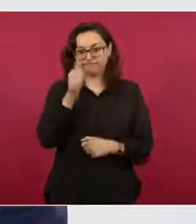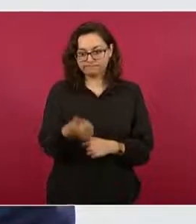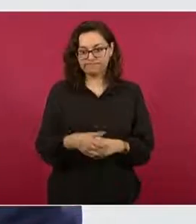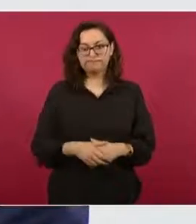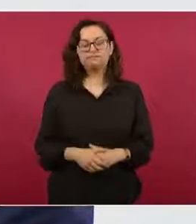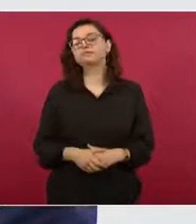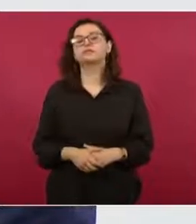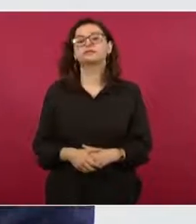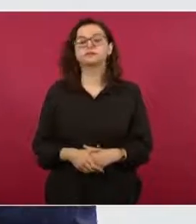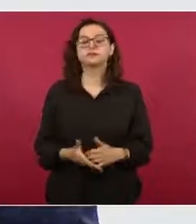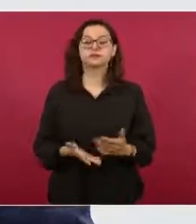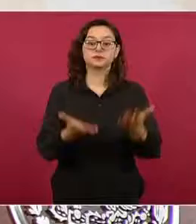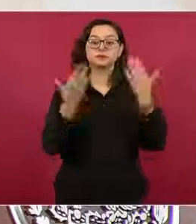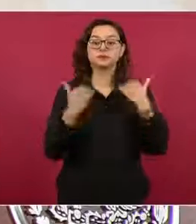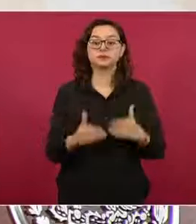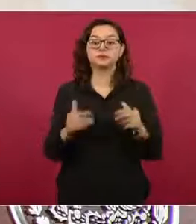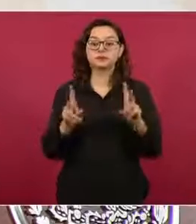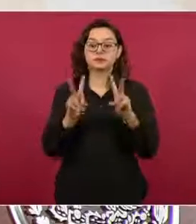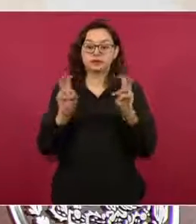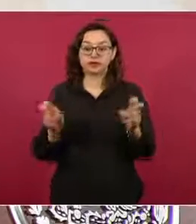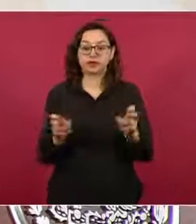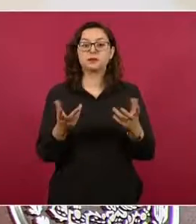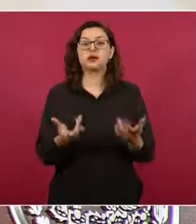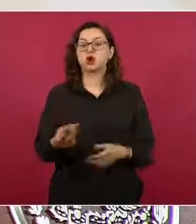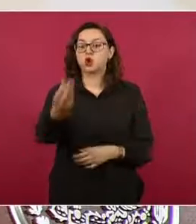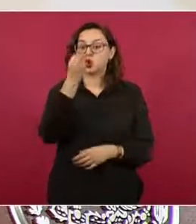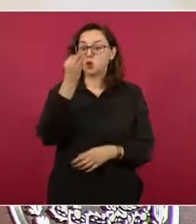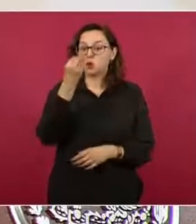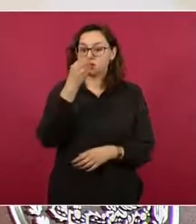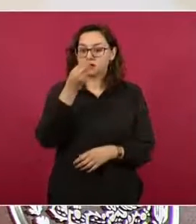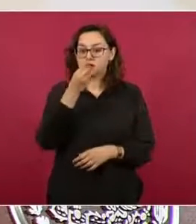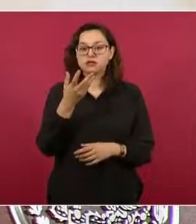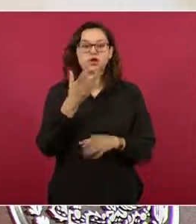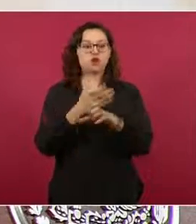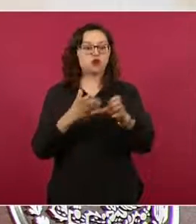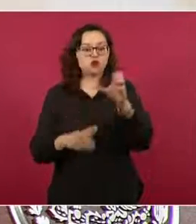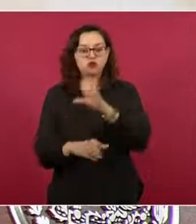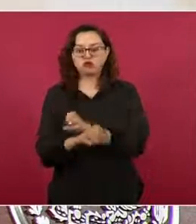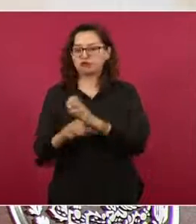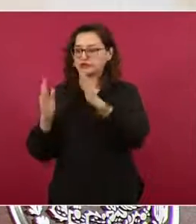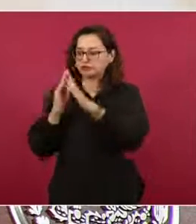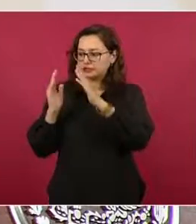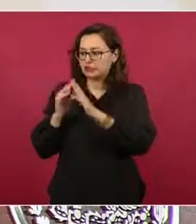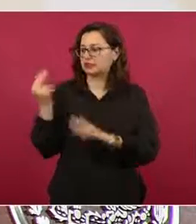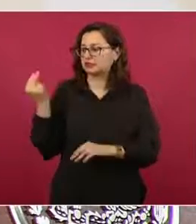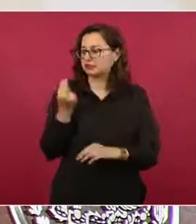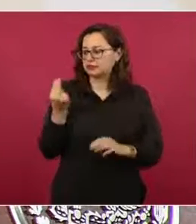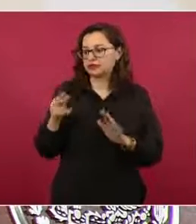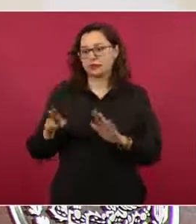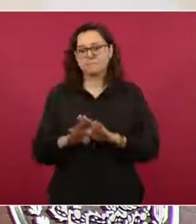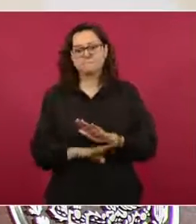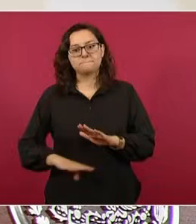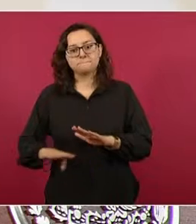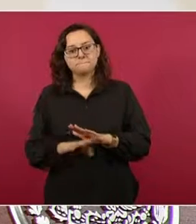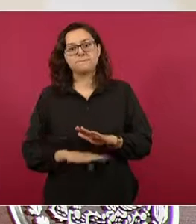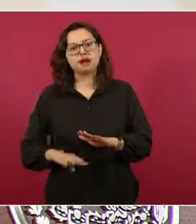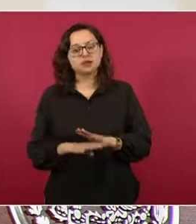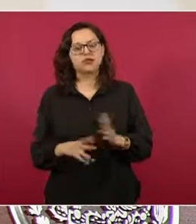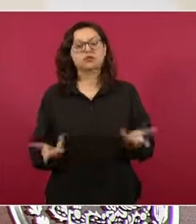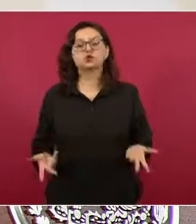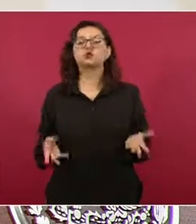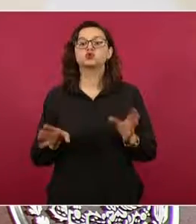ahora el tema de la canasta de productos básicos. Ahora son, como ustedes saben,